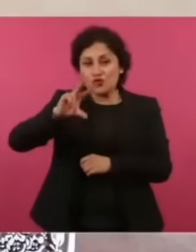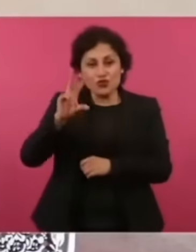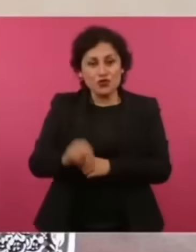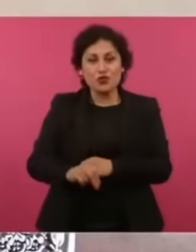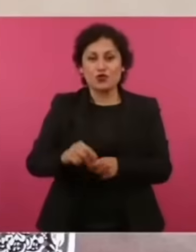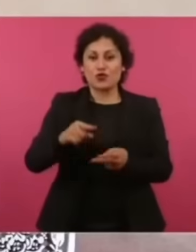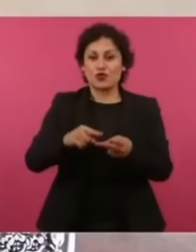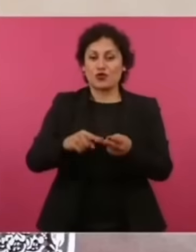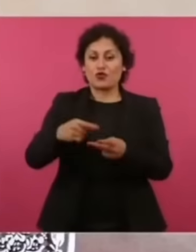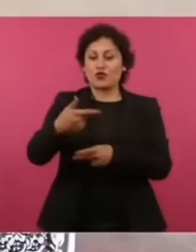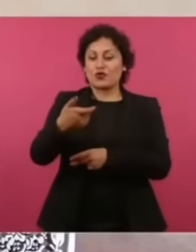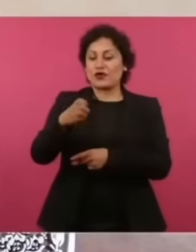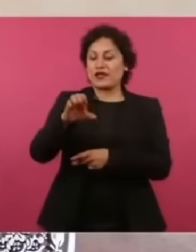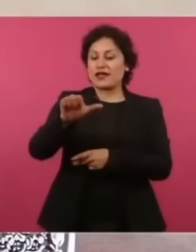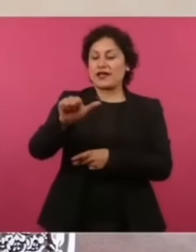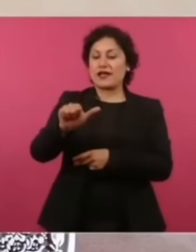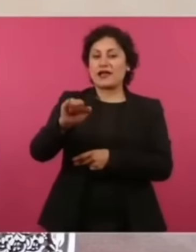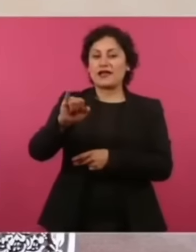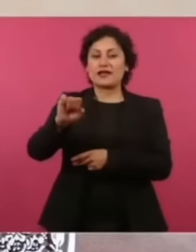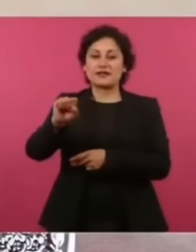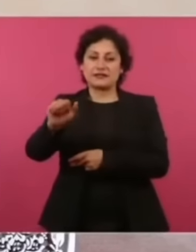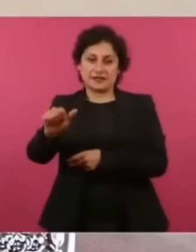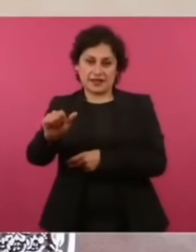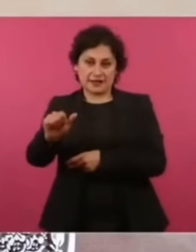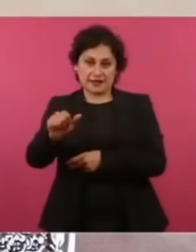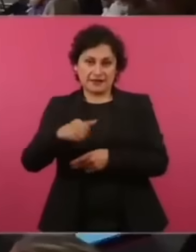era GAISA.